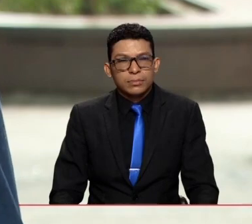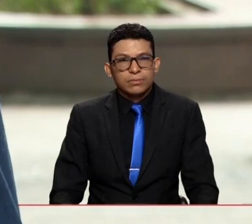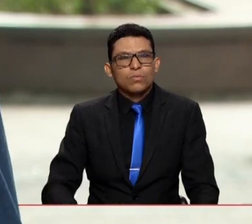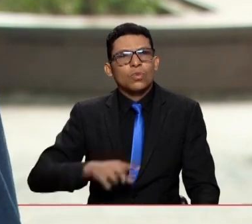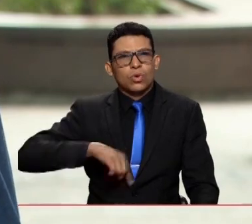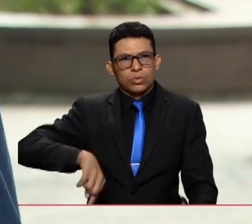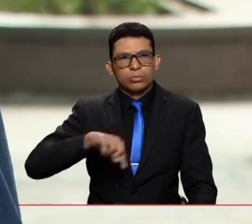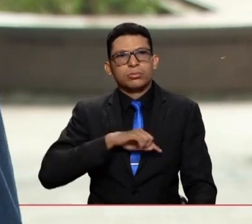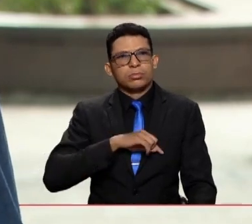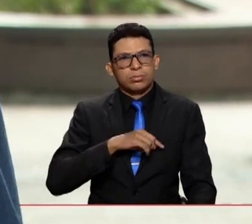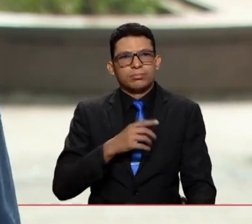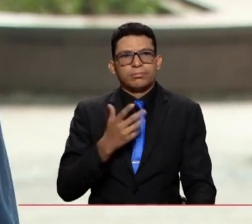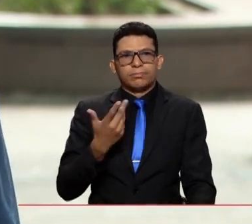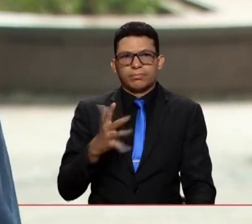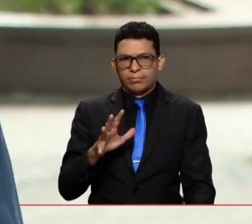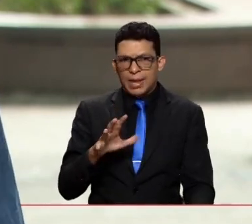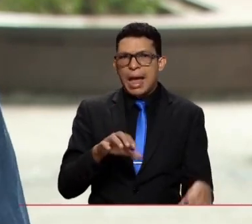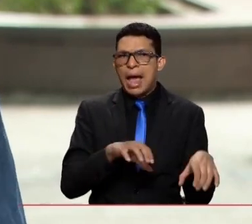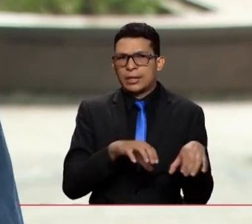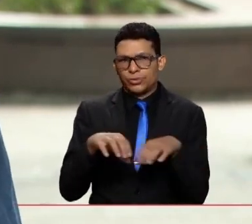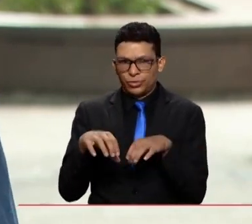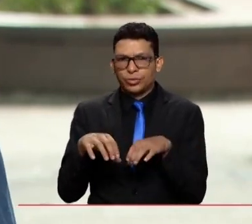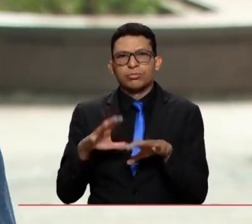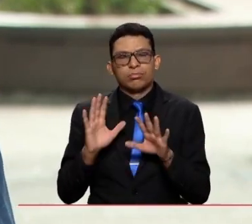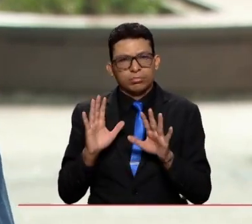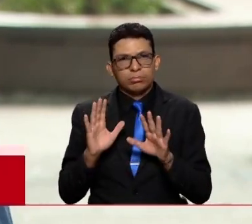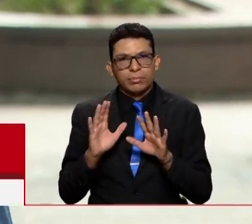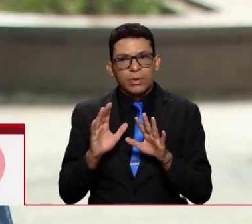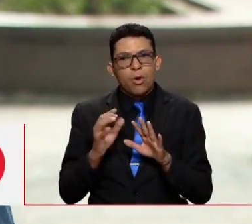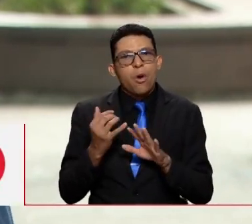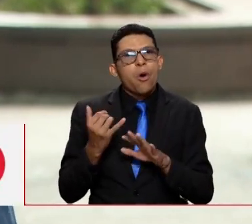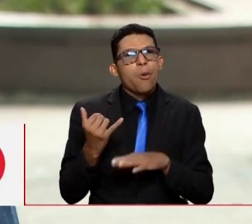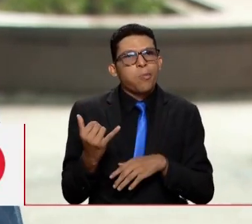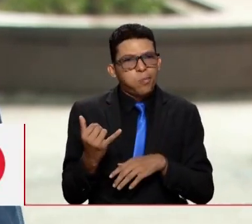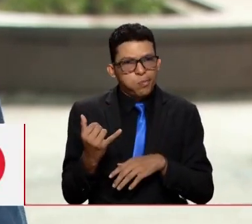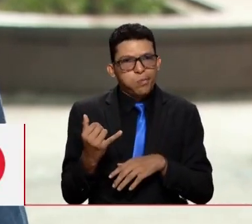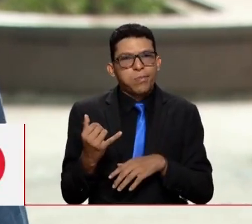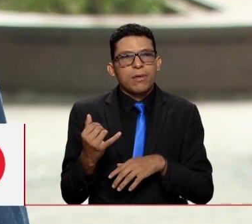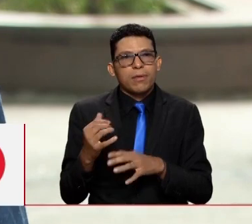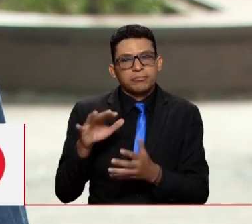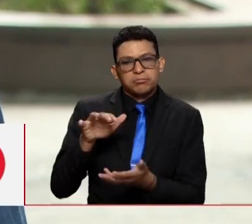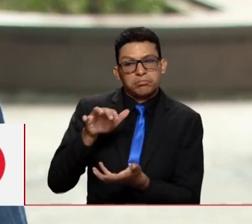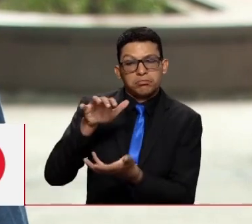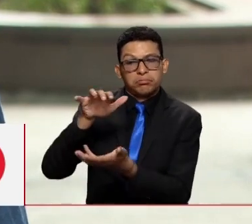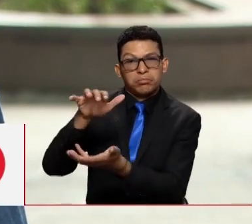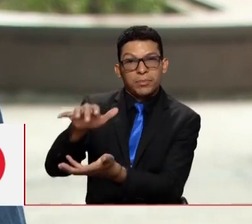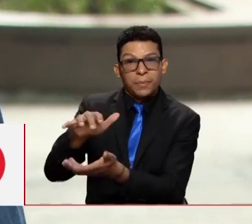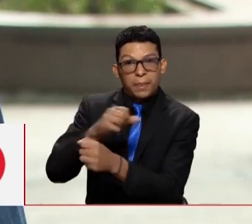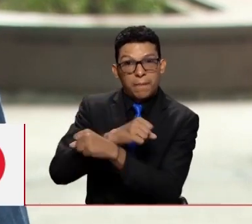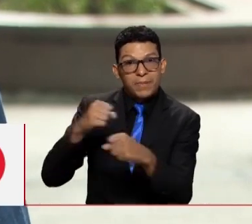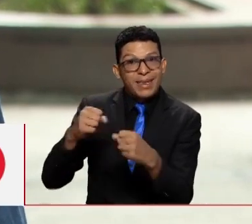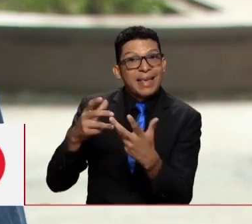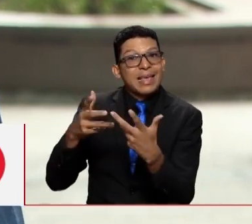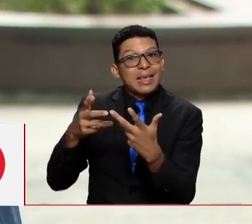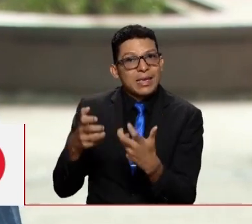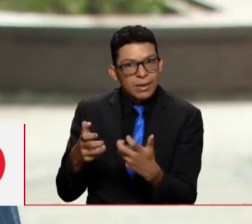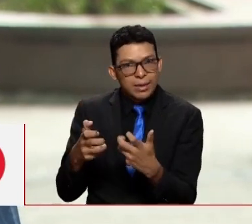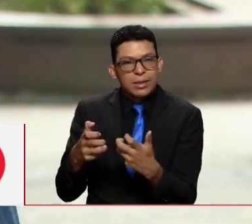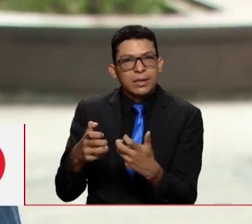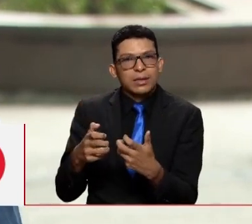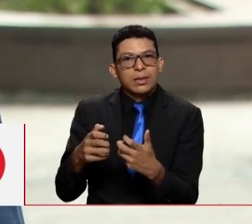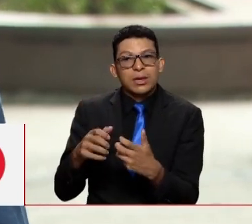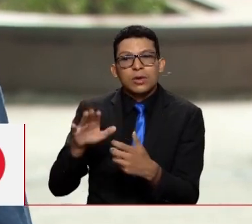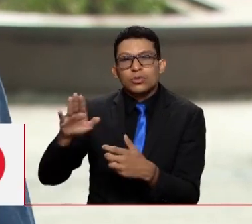Hemos tenido acciones donde han colocado artefactos explosivos en